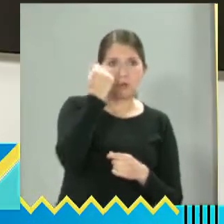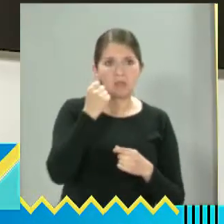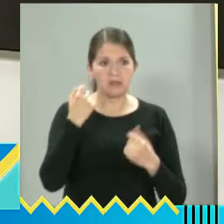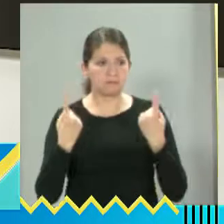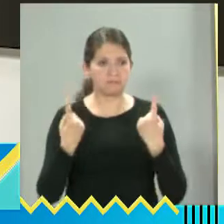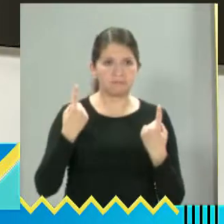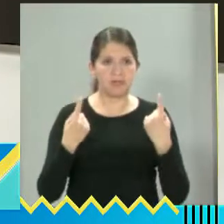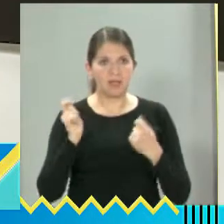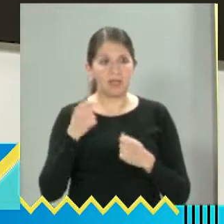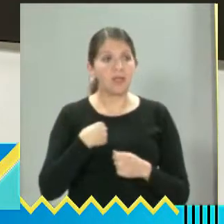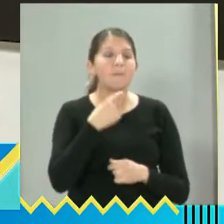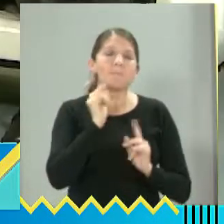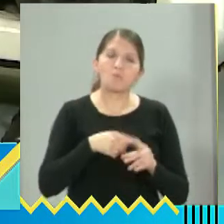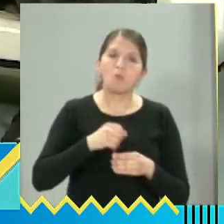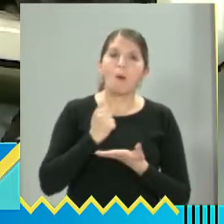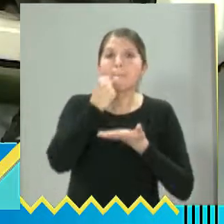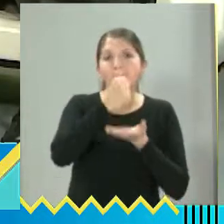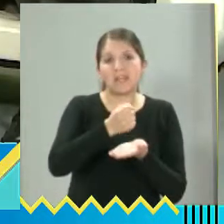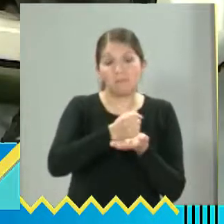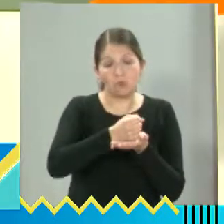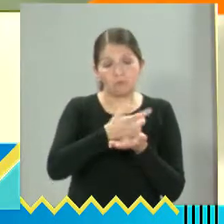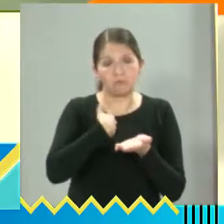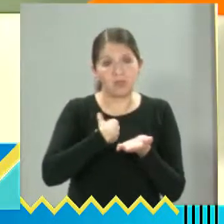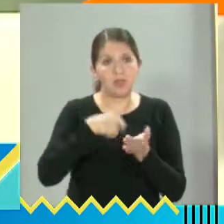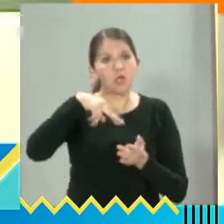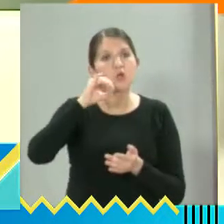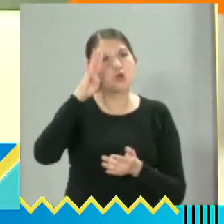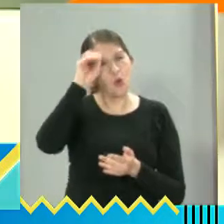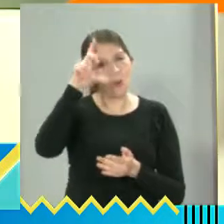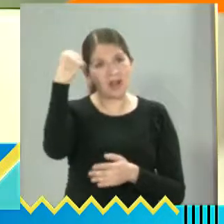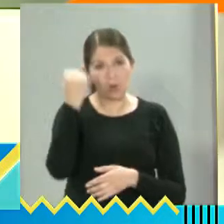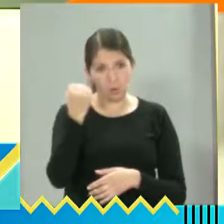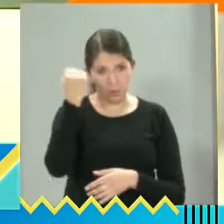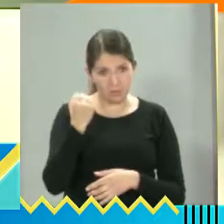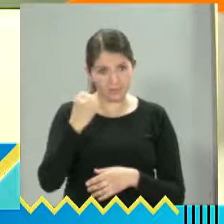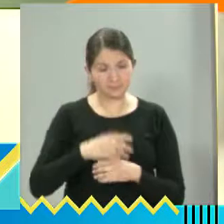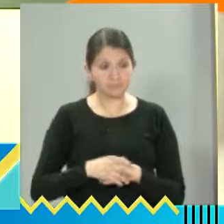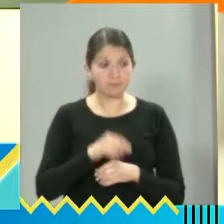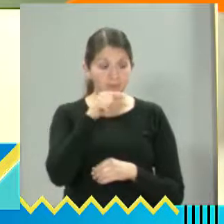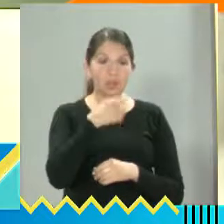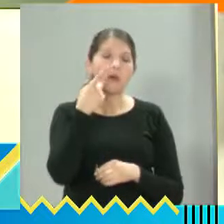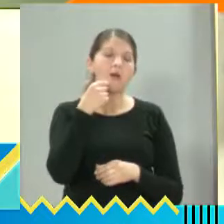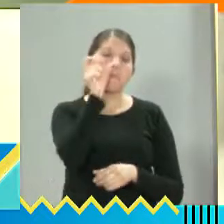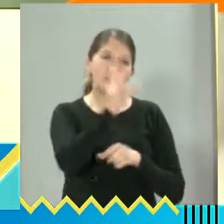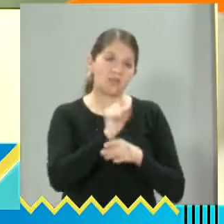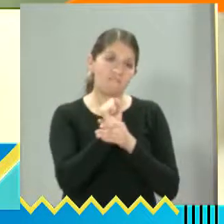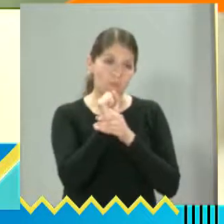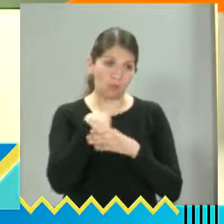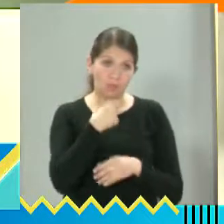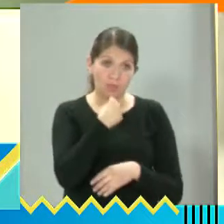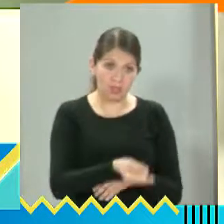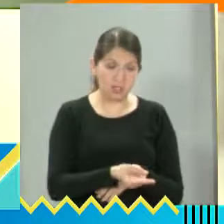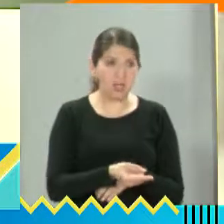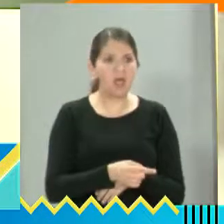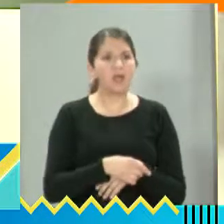el último premio Nobel de Economía, que es Thaler, propone en su estudio este paternalismo libertario,